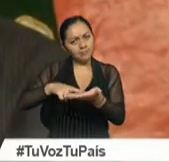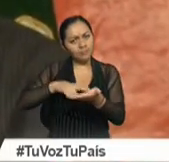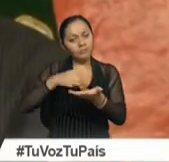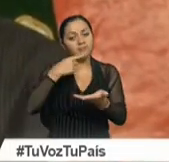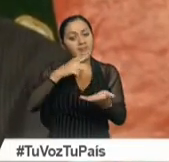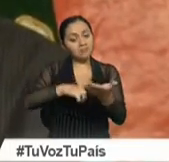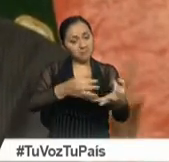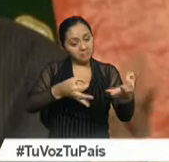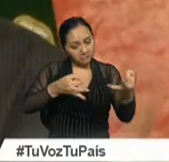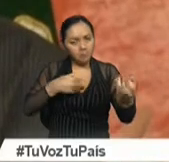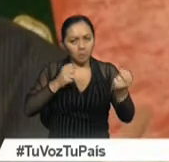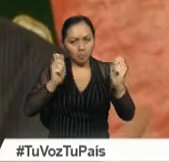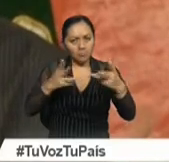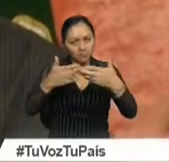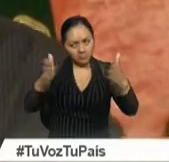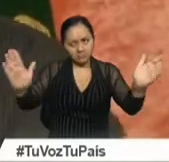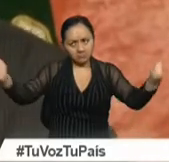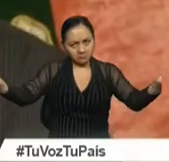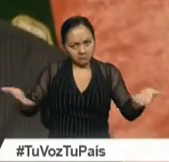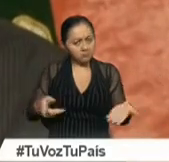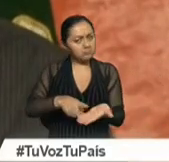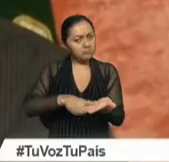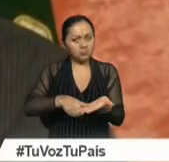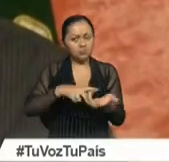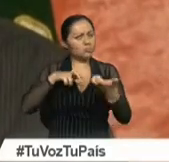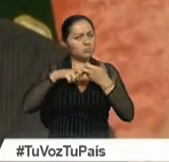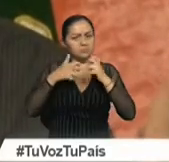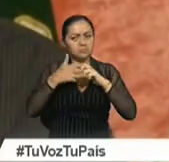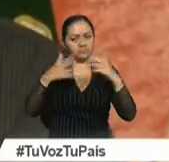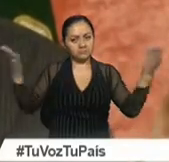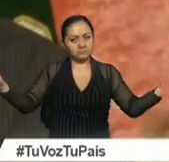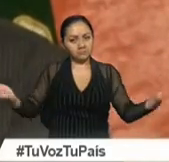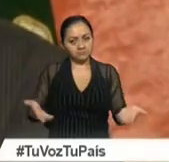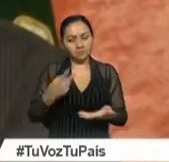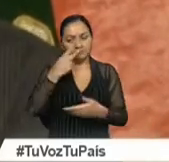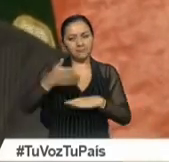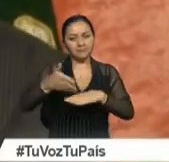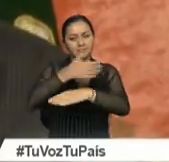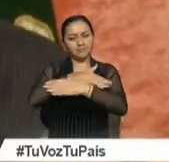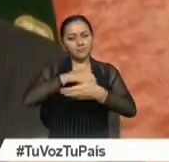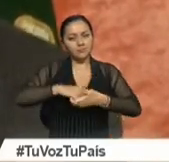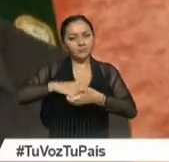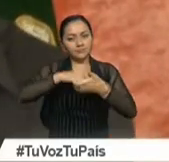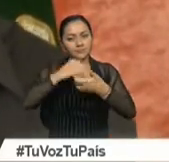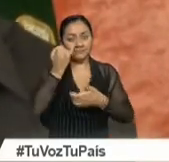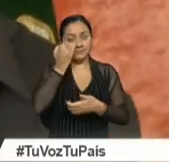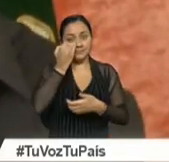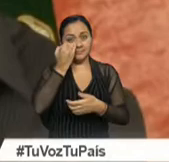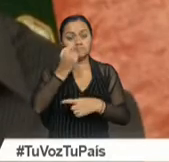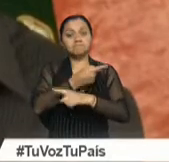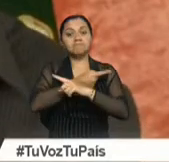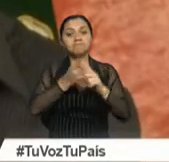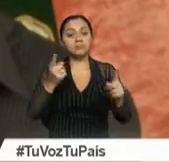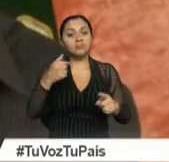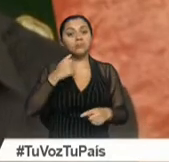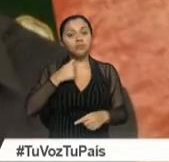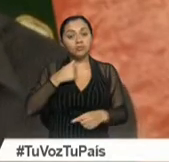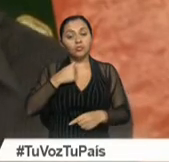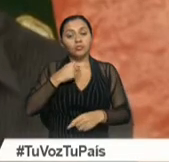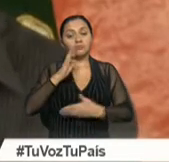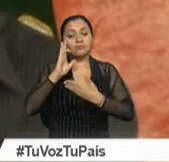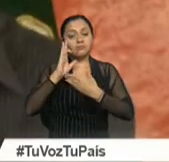ser recibidos y nosotros con los brazos abiertos a todos los ecuatorianos. Pero al primer congreso que